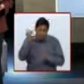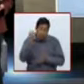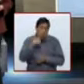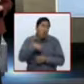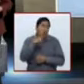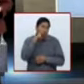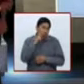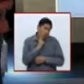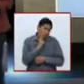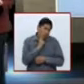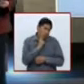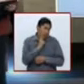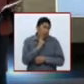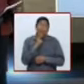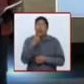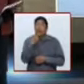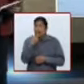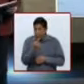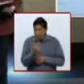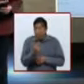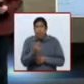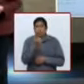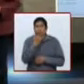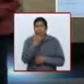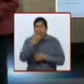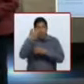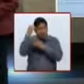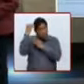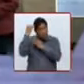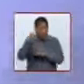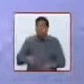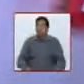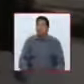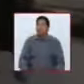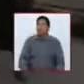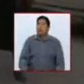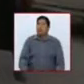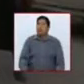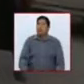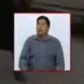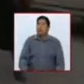abuso sexual. Le reitero, ha ocurrido en Santa Cruz.